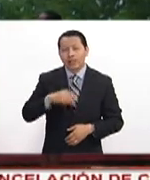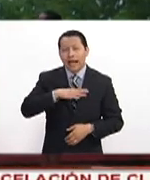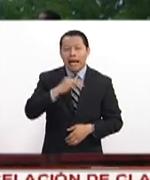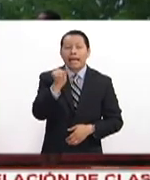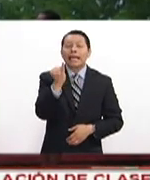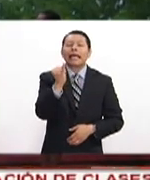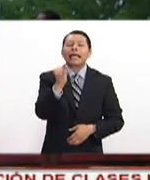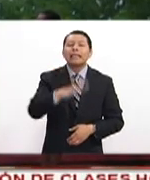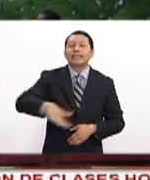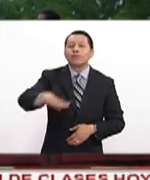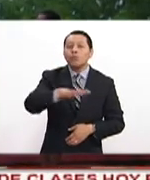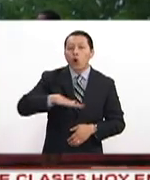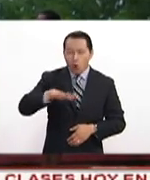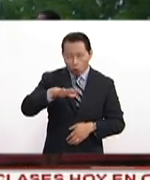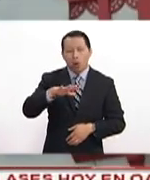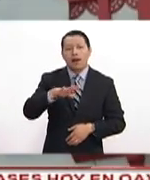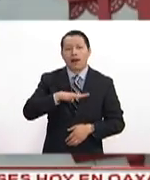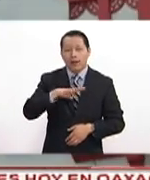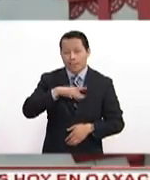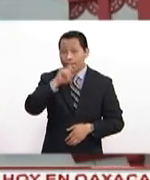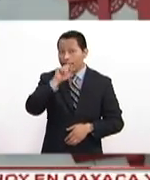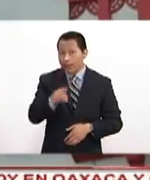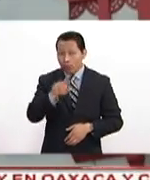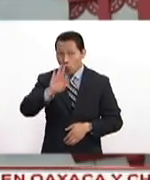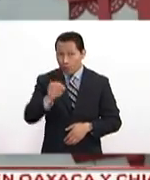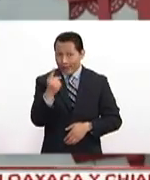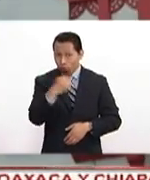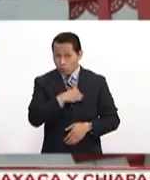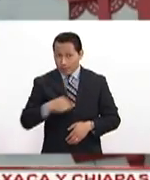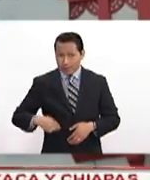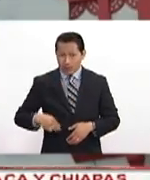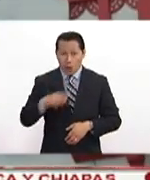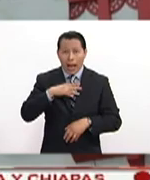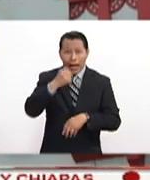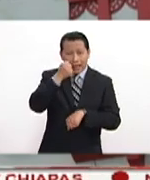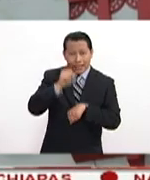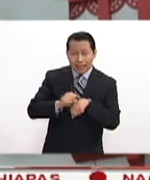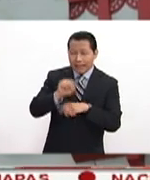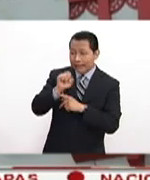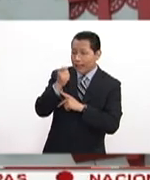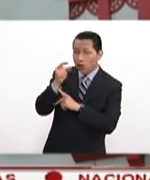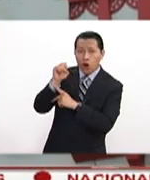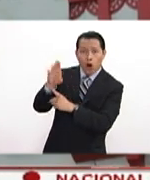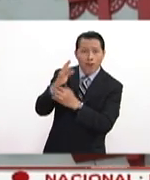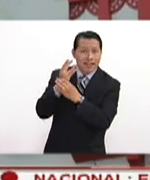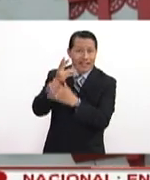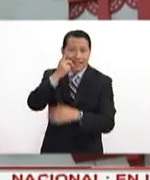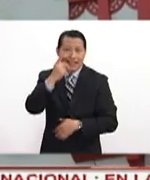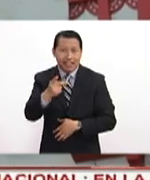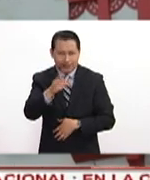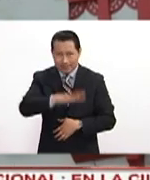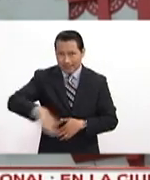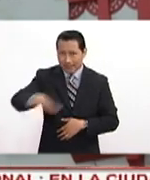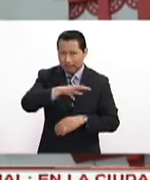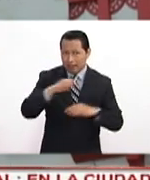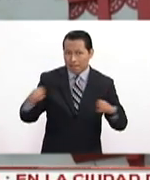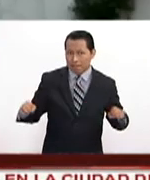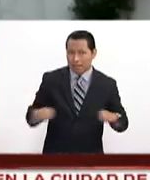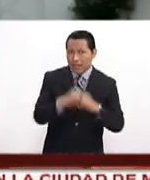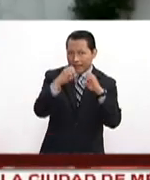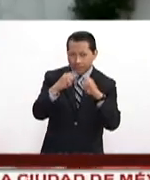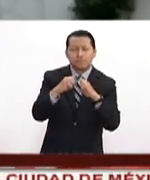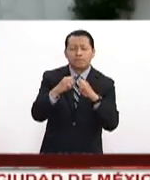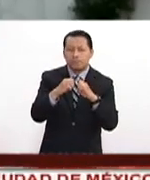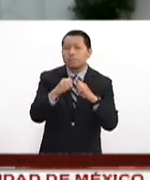de Tehuantepec, los mismos 41 municipios que la Secretaría de Gobernación declaró como de emergencia. Comentarte